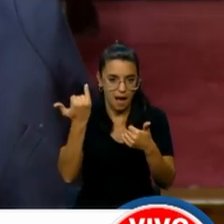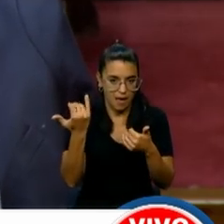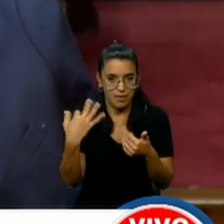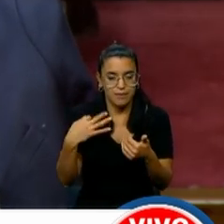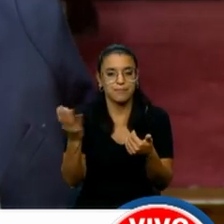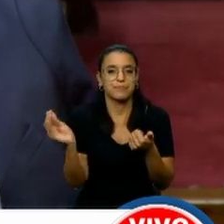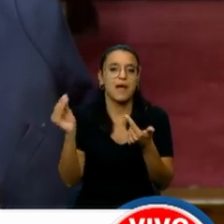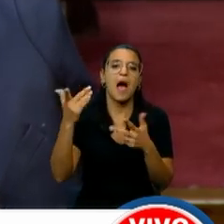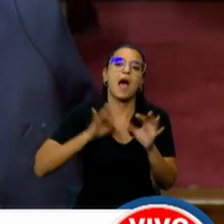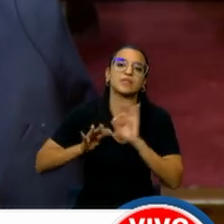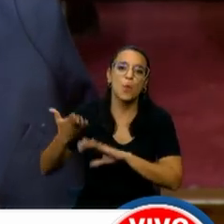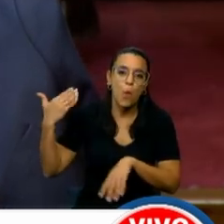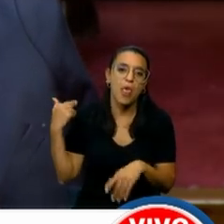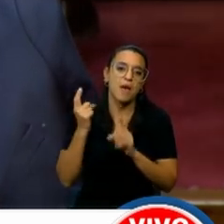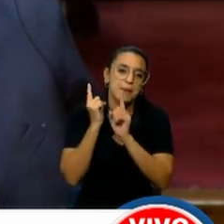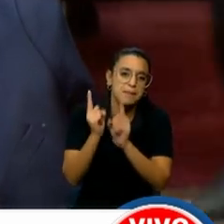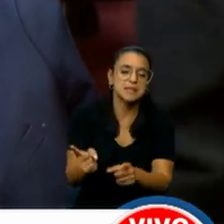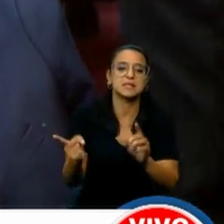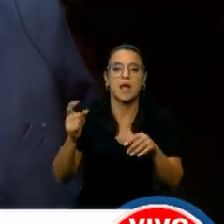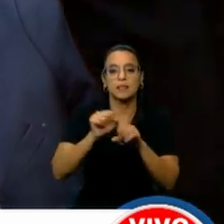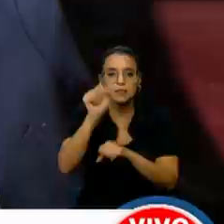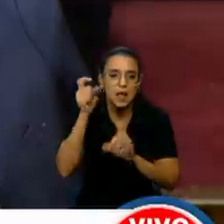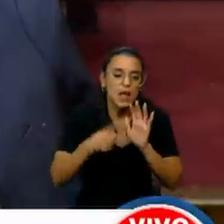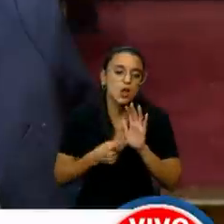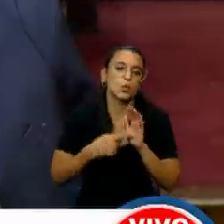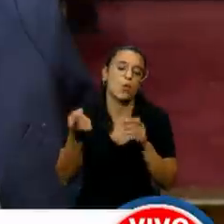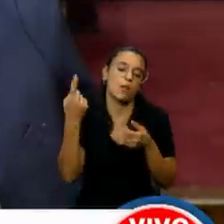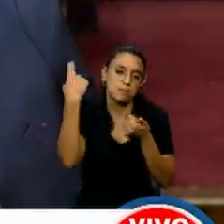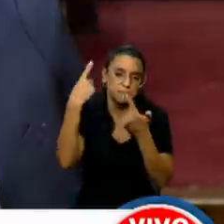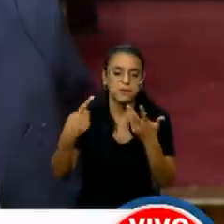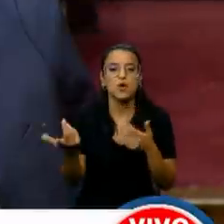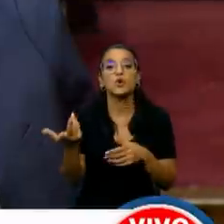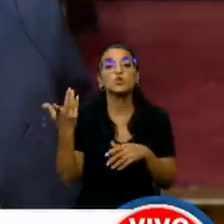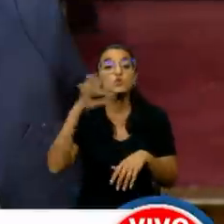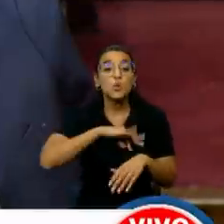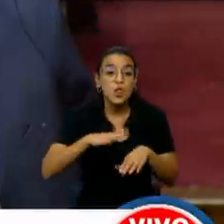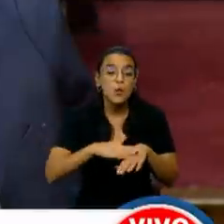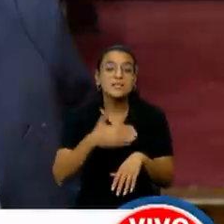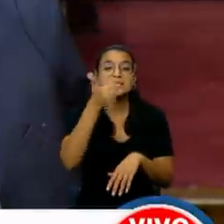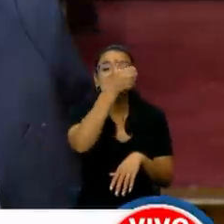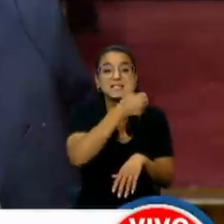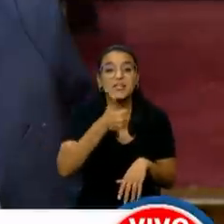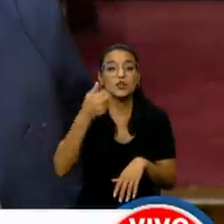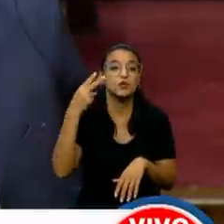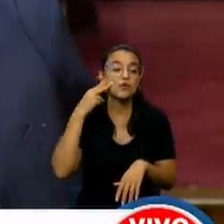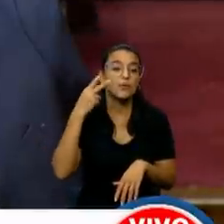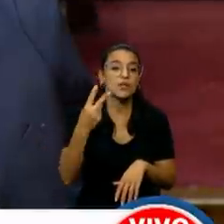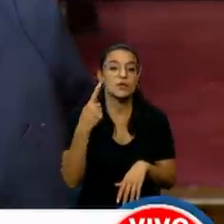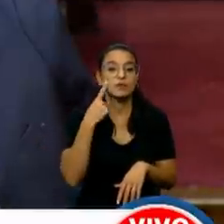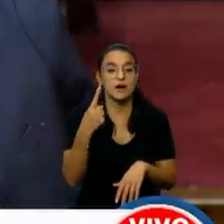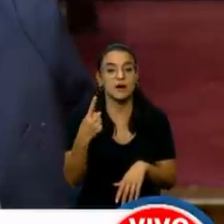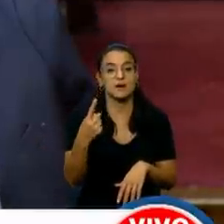de antigüedad permanencia título un sueldo básico de 692